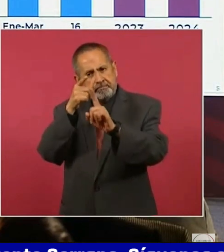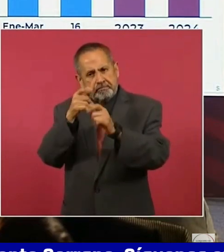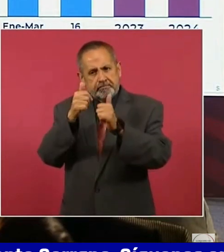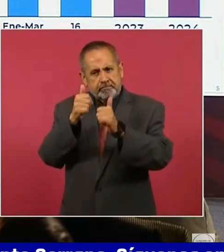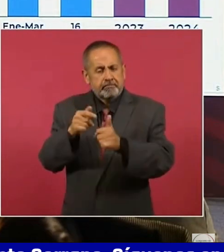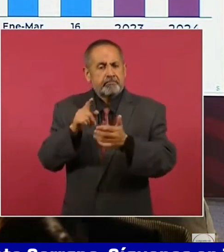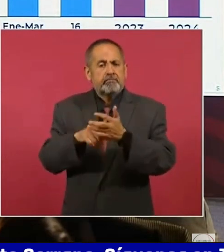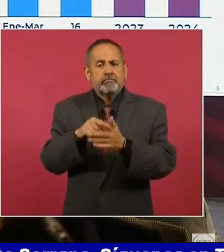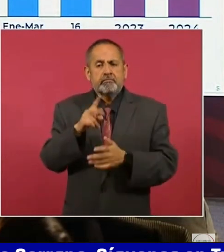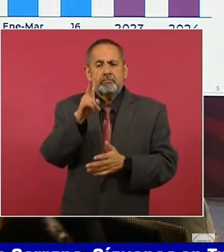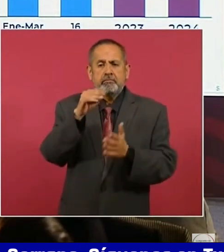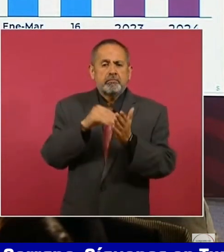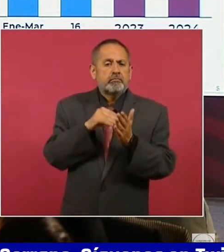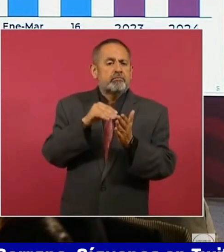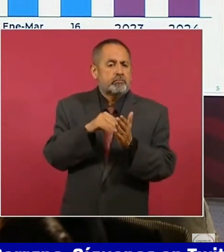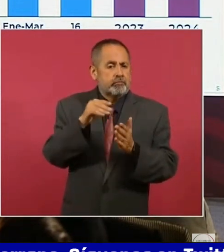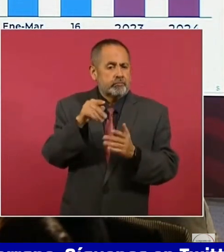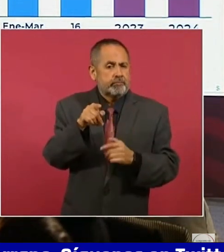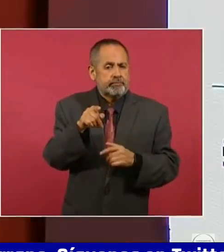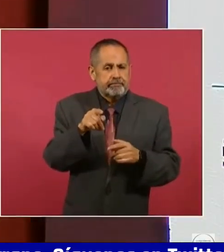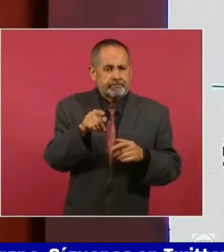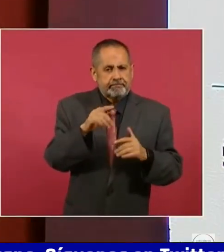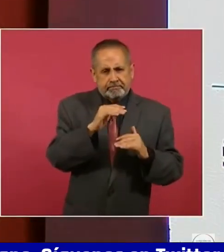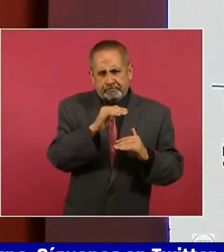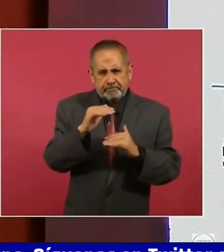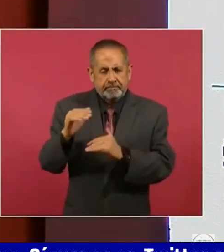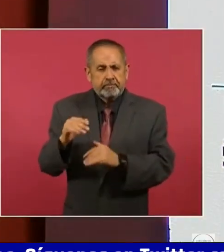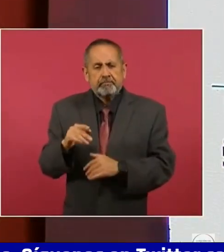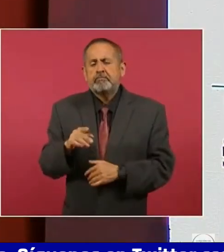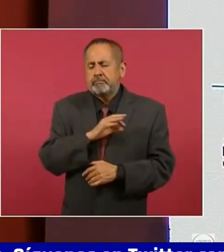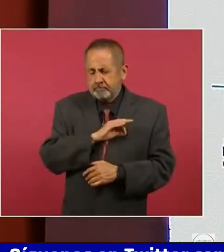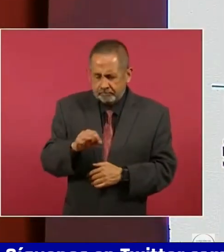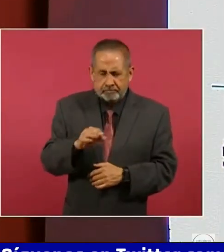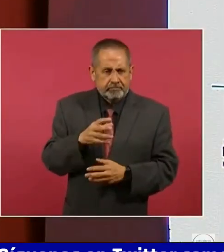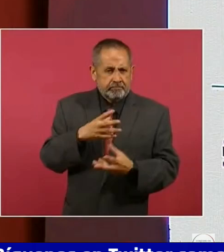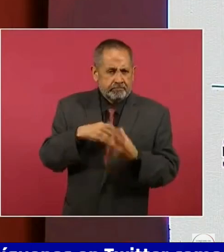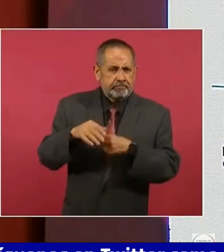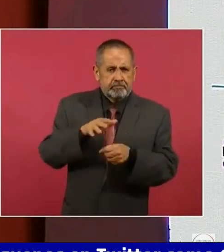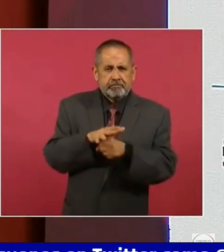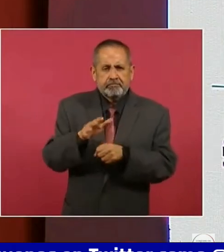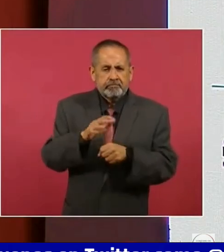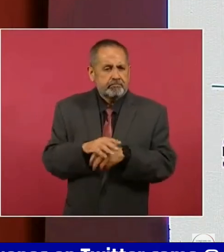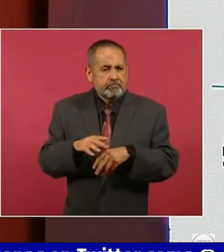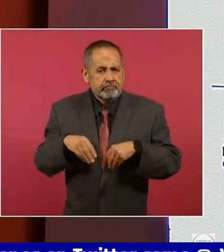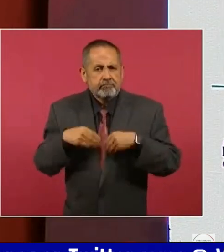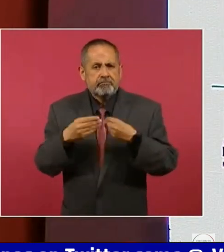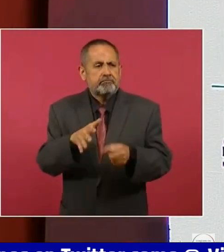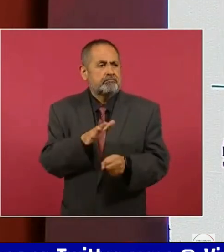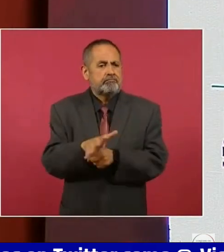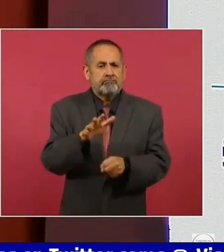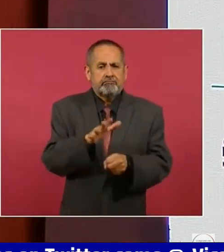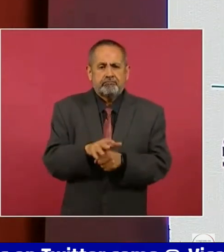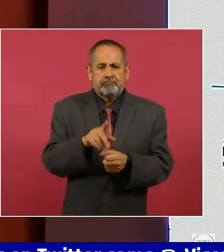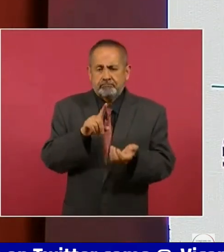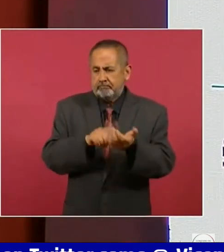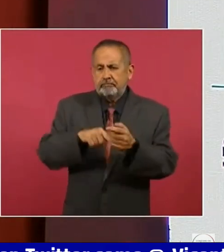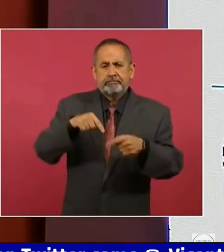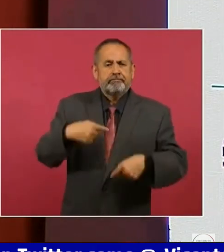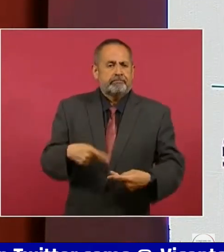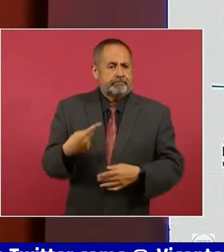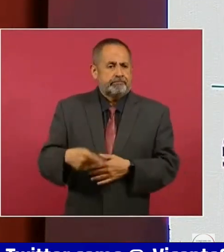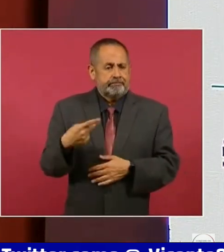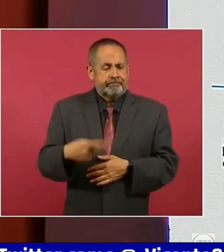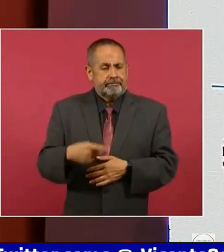quedarnos, porque ya con estos 2 millones prácticamente estaríamos garantizando la autosuficiencia en